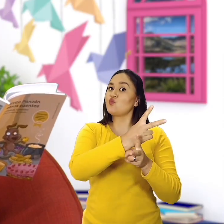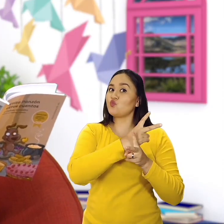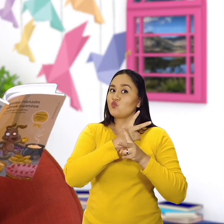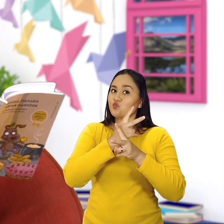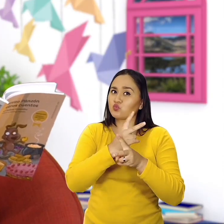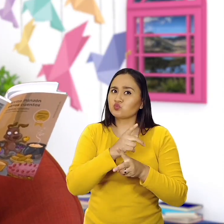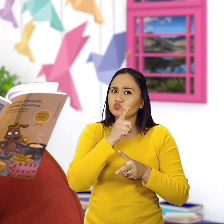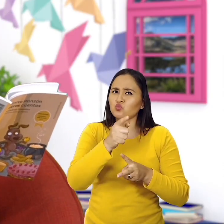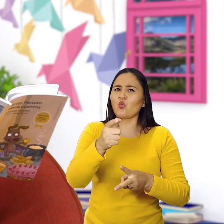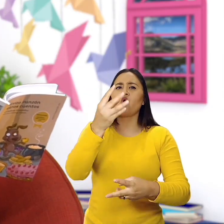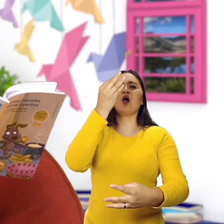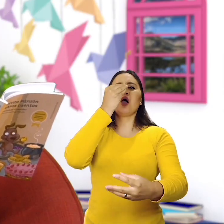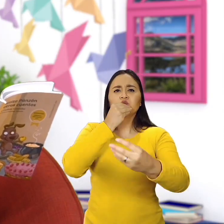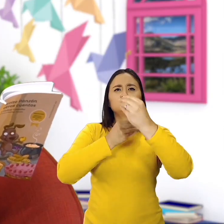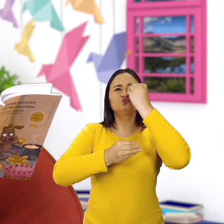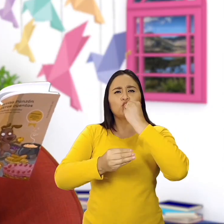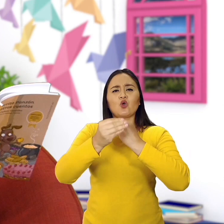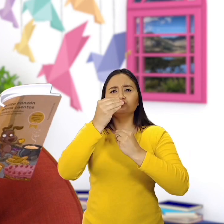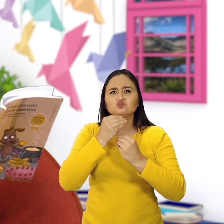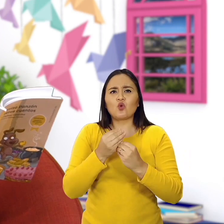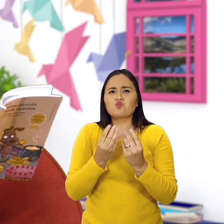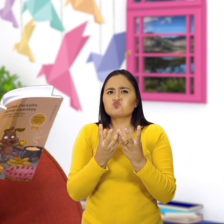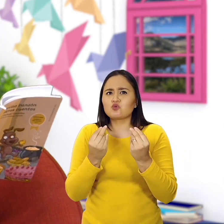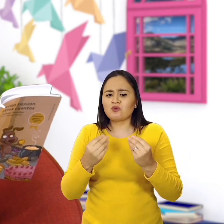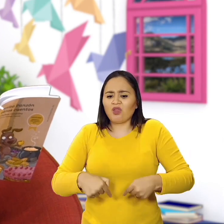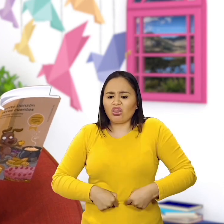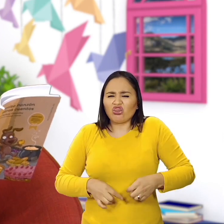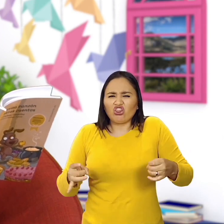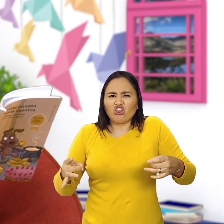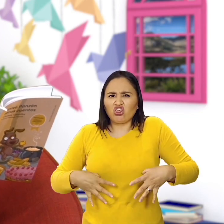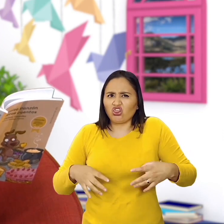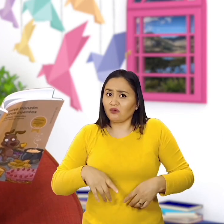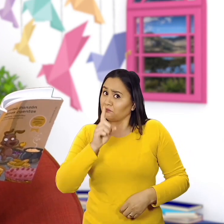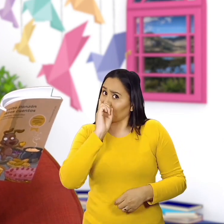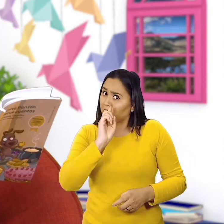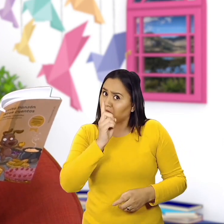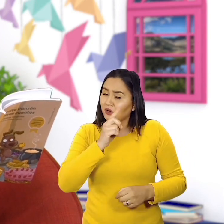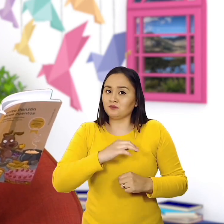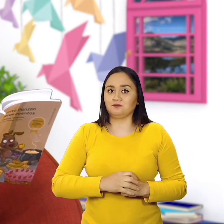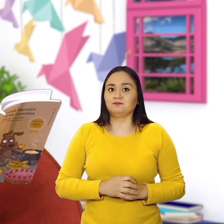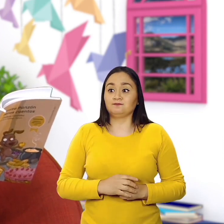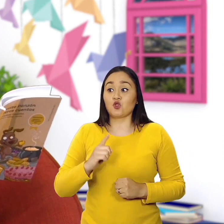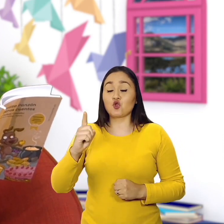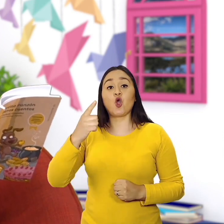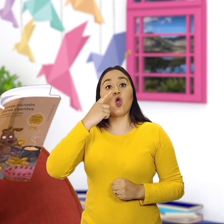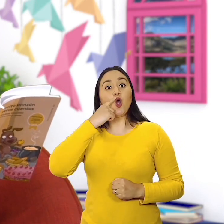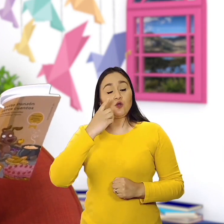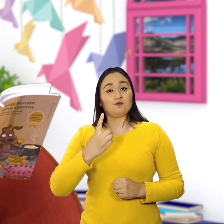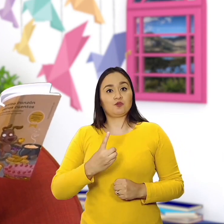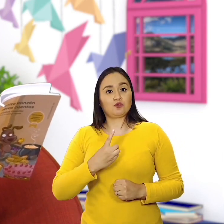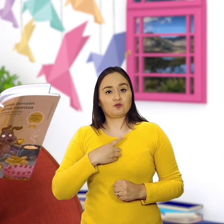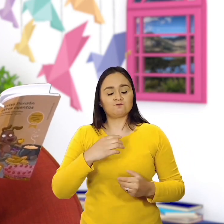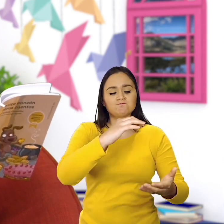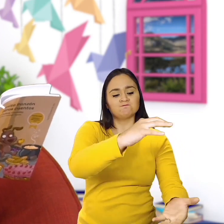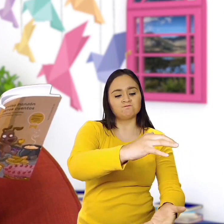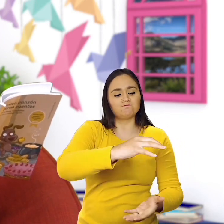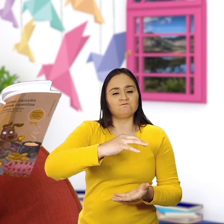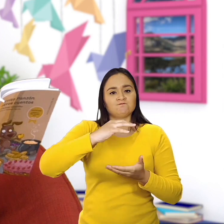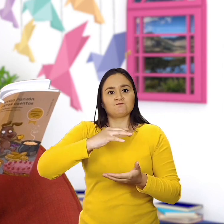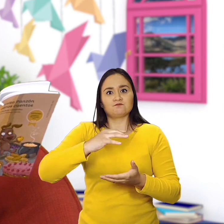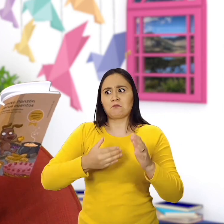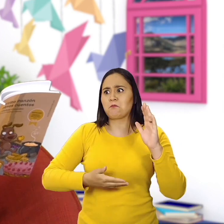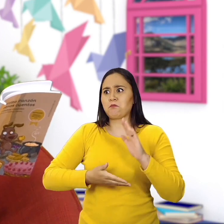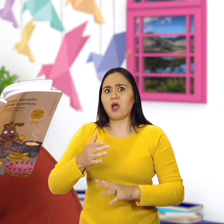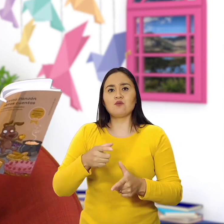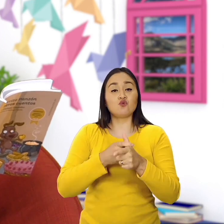No, Perrito Panzón, has comido demasiado y te va a doler la panza. Don Ramón